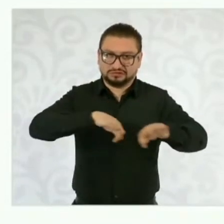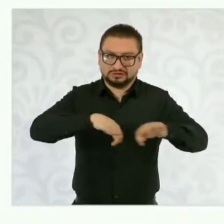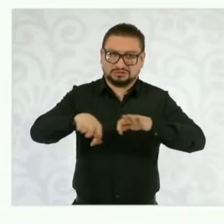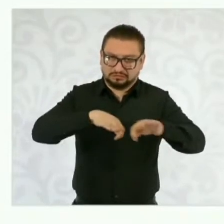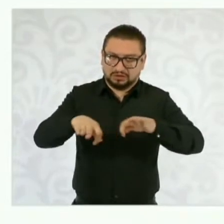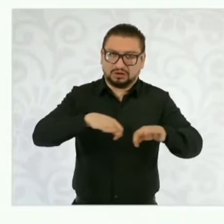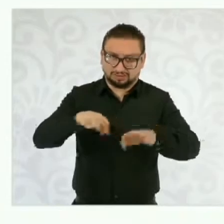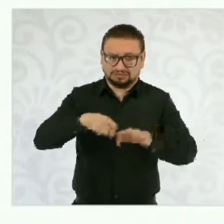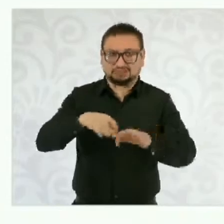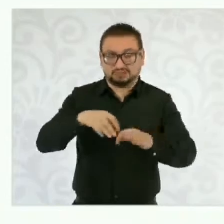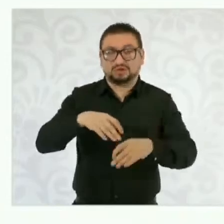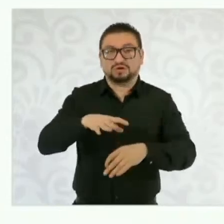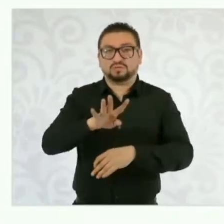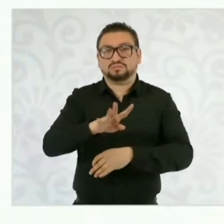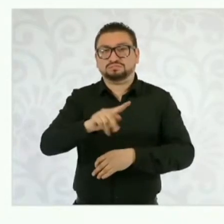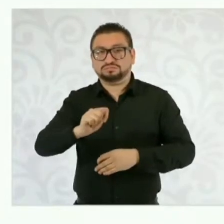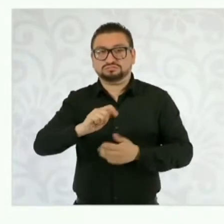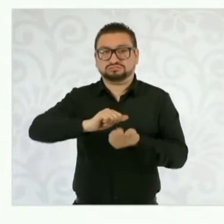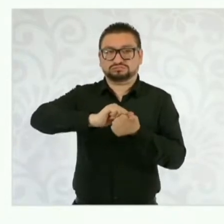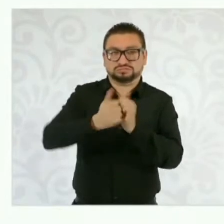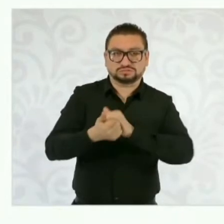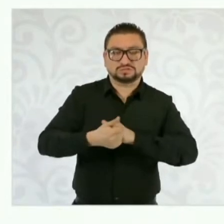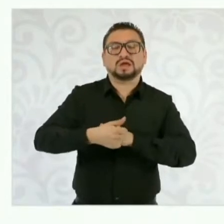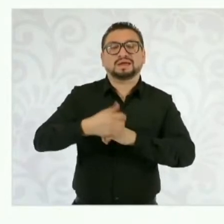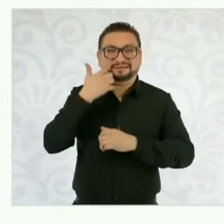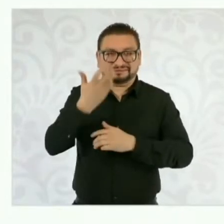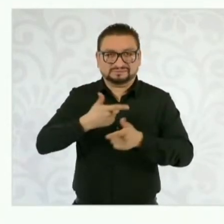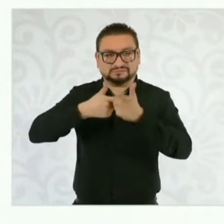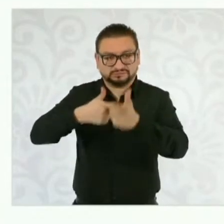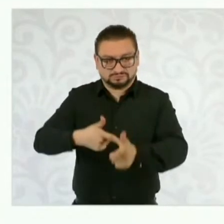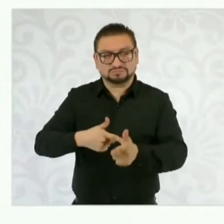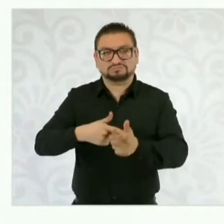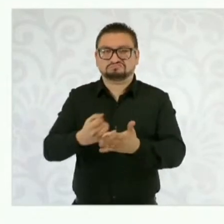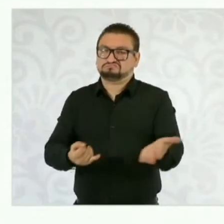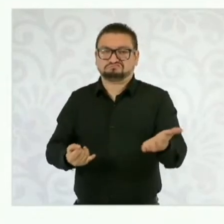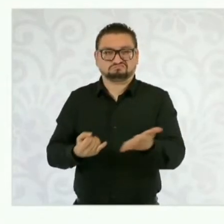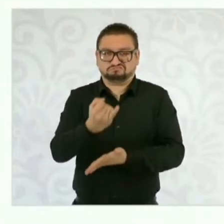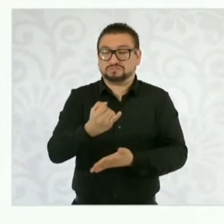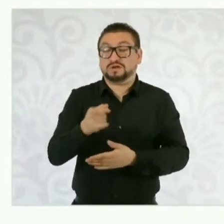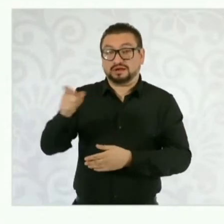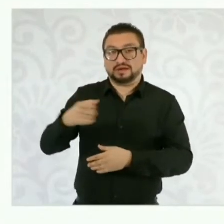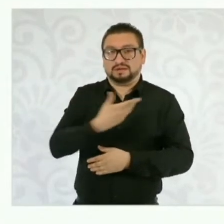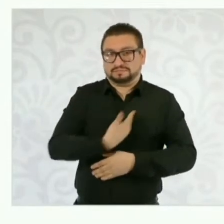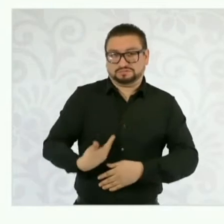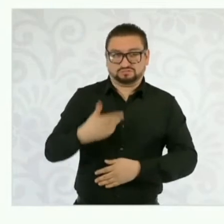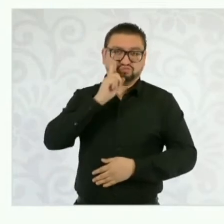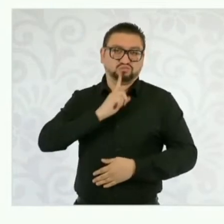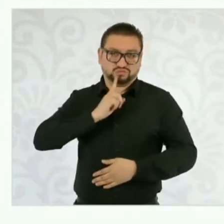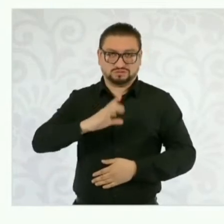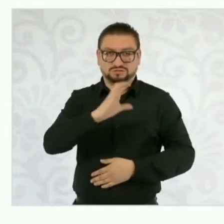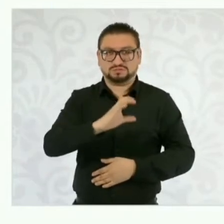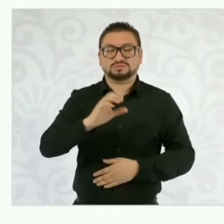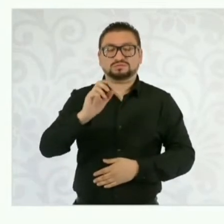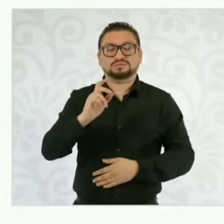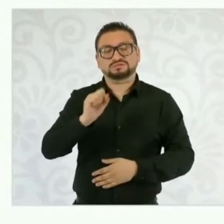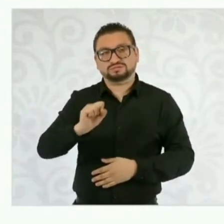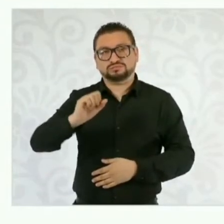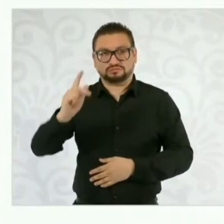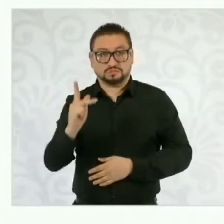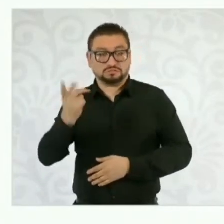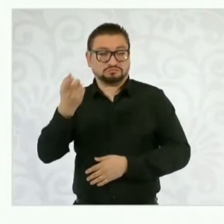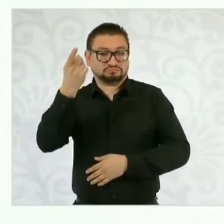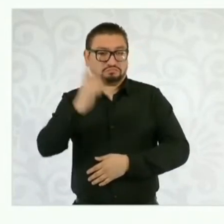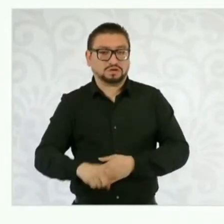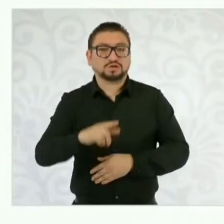segundo piso de la transformación se mantendrá esta decisión por instrucciones de la presidenta Claudia Sheinbaum